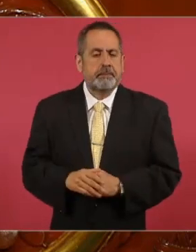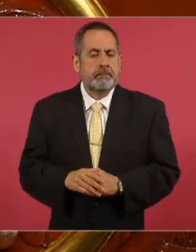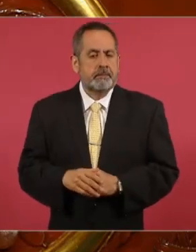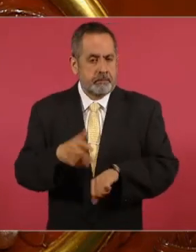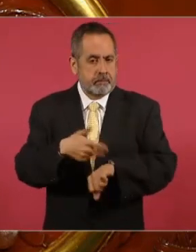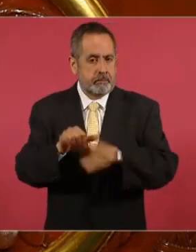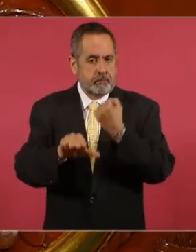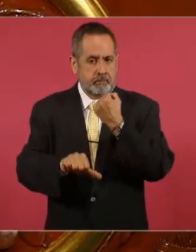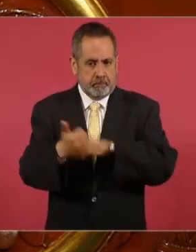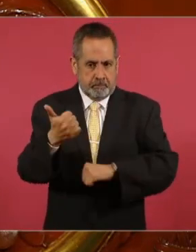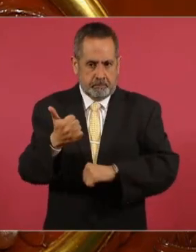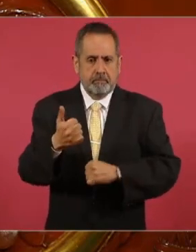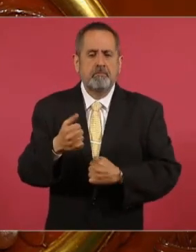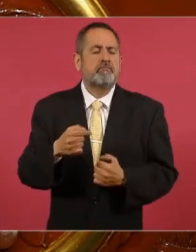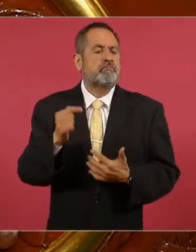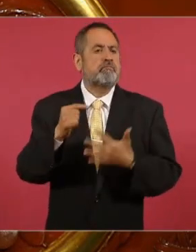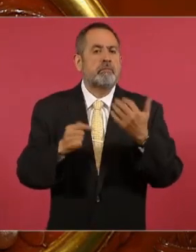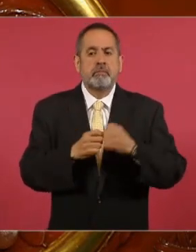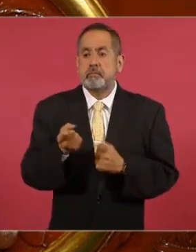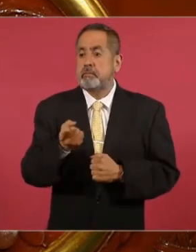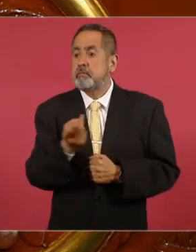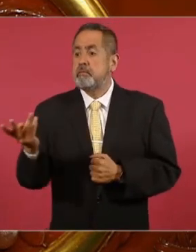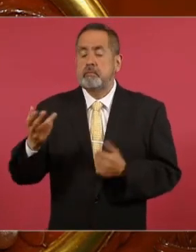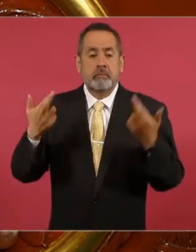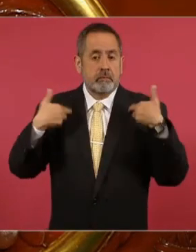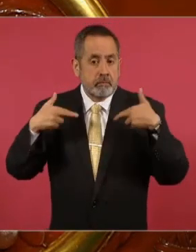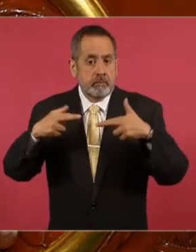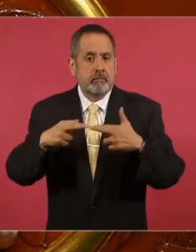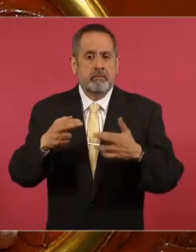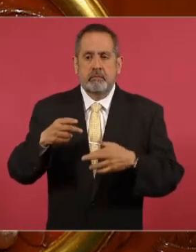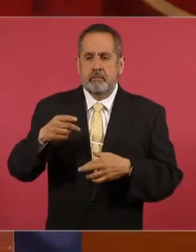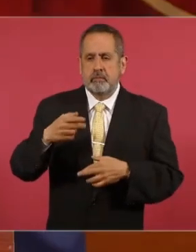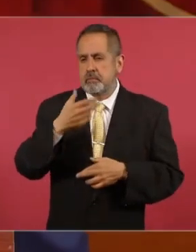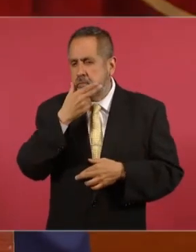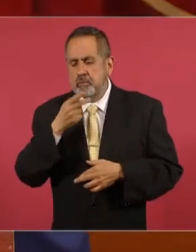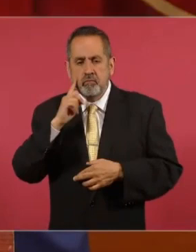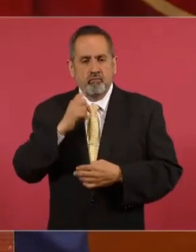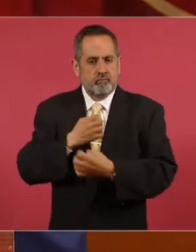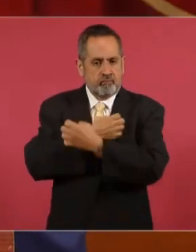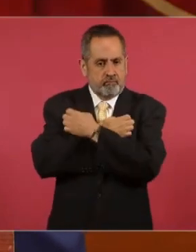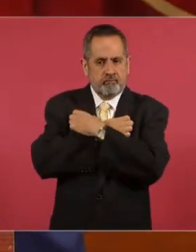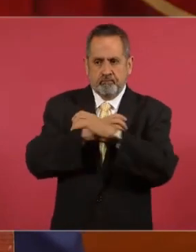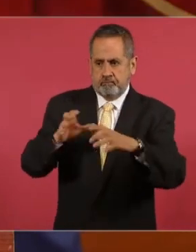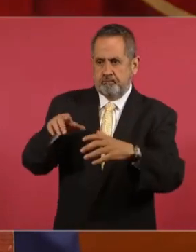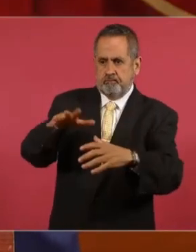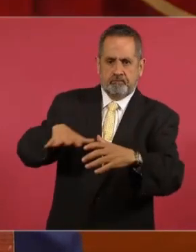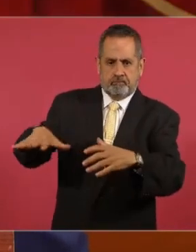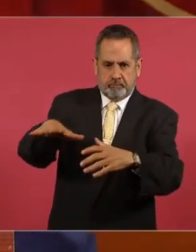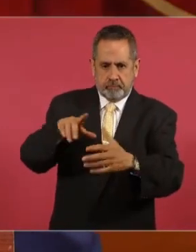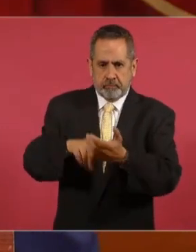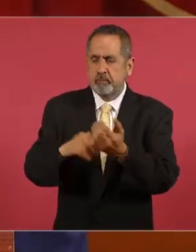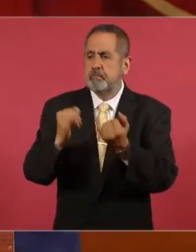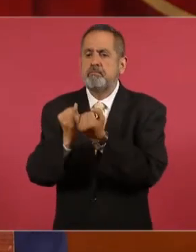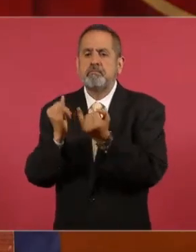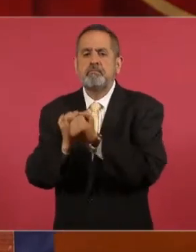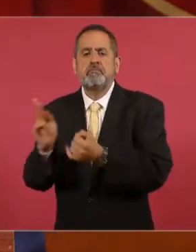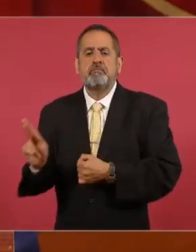para maestras, maestros de educación básica de tiempo completo, así como el de